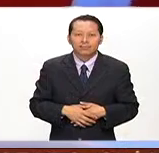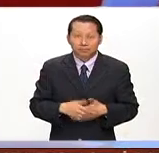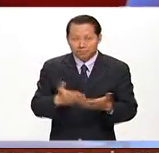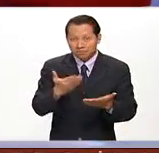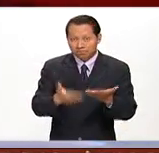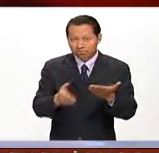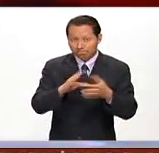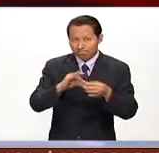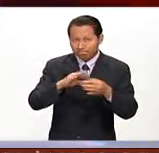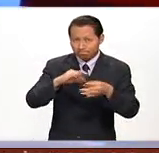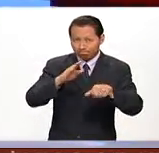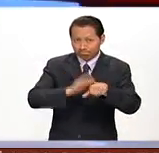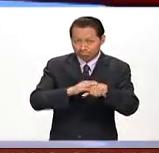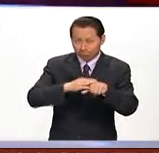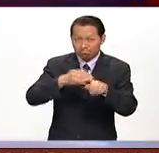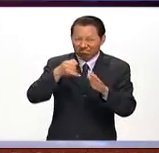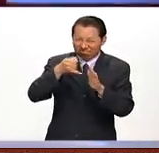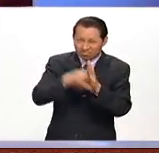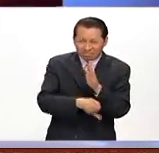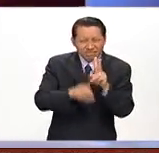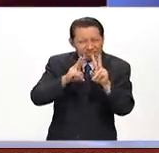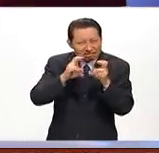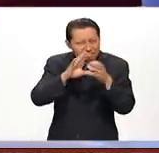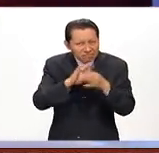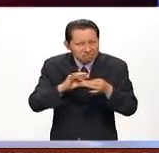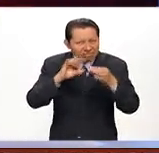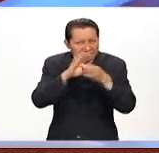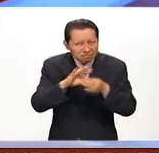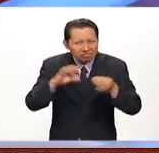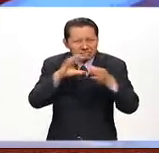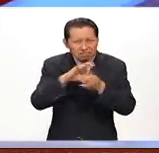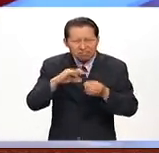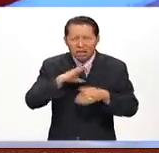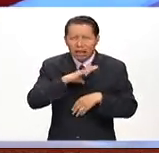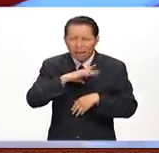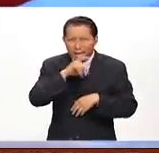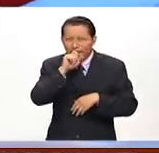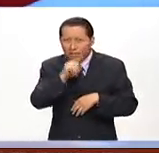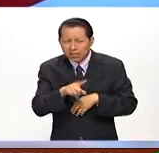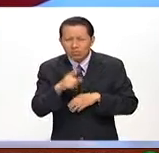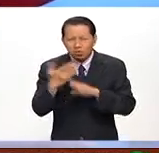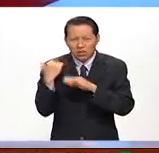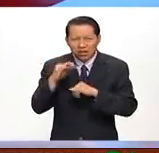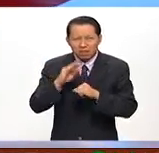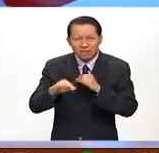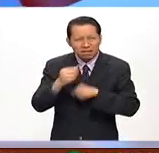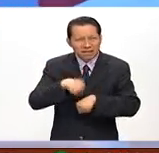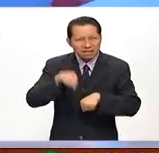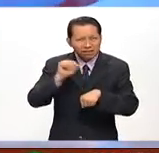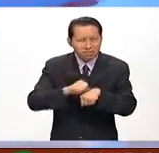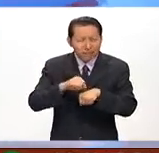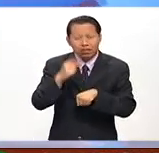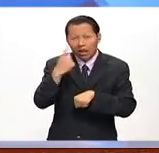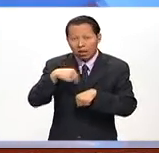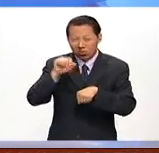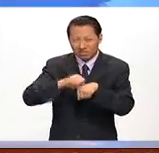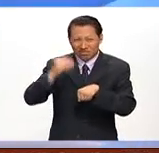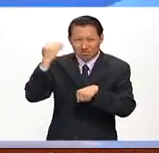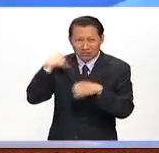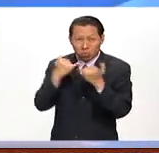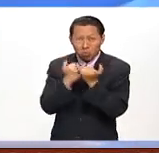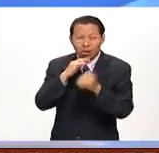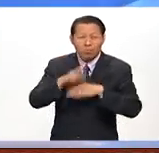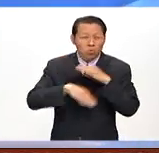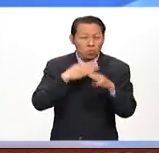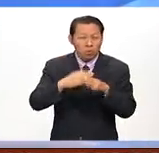Justamente para profundizar sobre este tema y estas turbulencias que se han desatado durante el fin de semana y la semana pasada en el mundo,